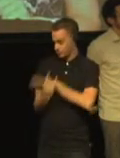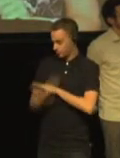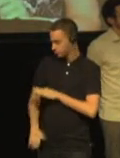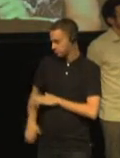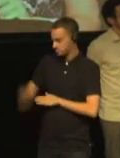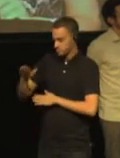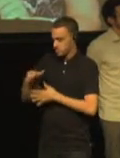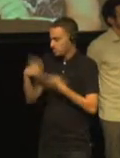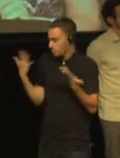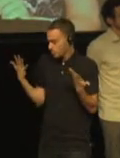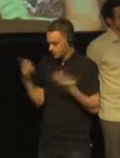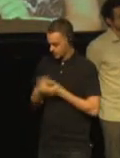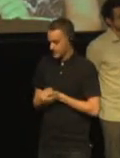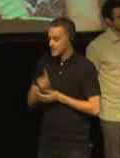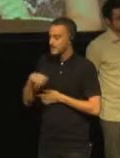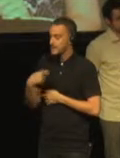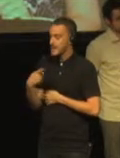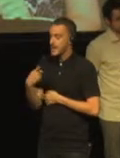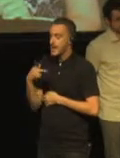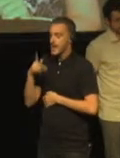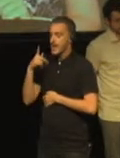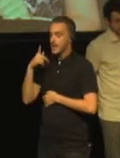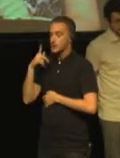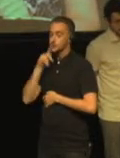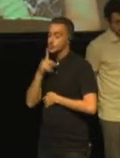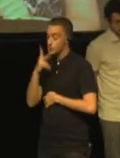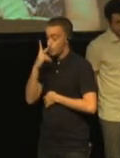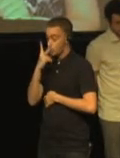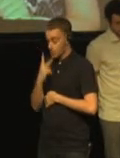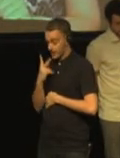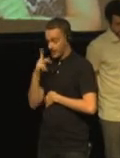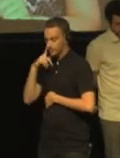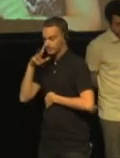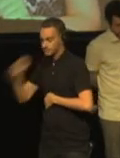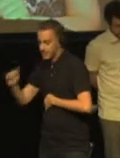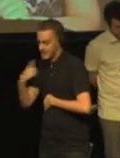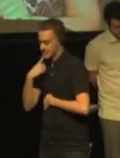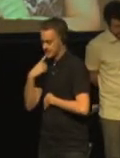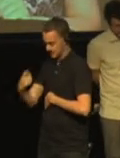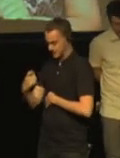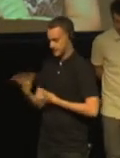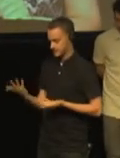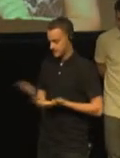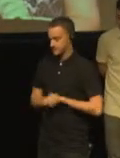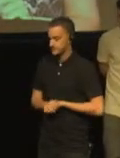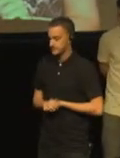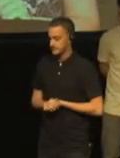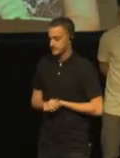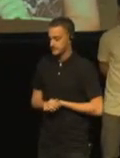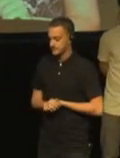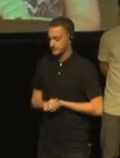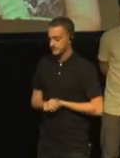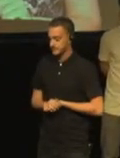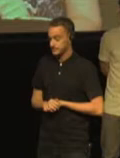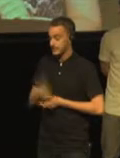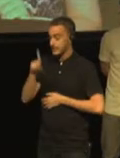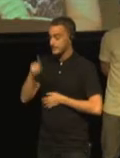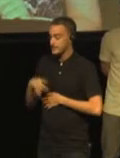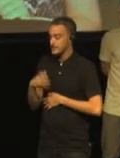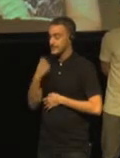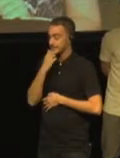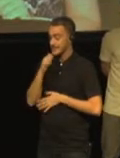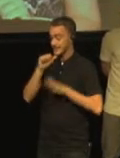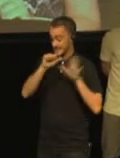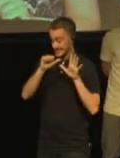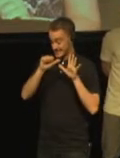identificar quién es sordo ciego si no sabes lo que estás buscando. Y especialmente entre la población de más de 60 años,